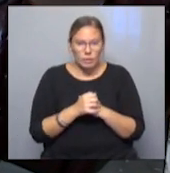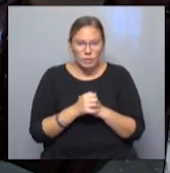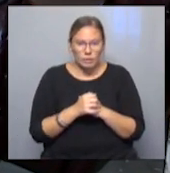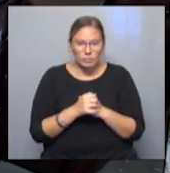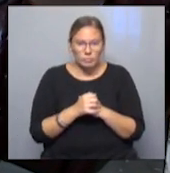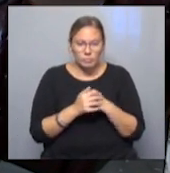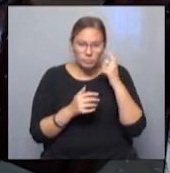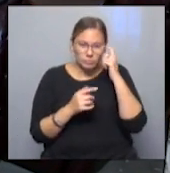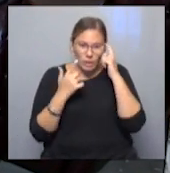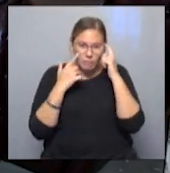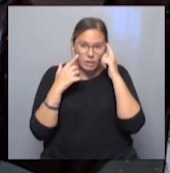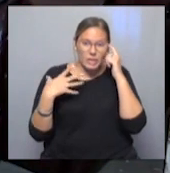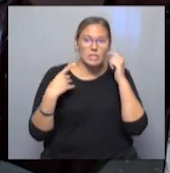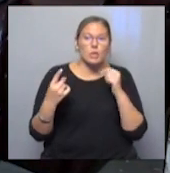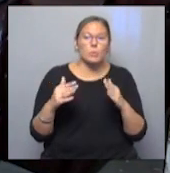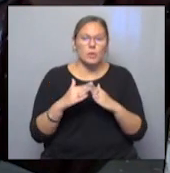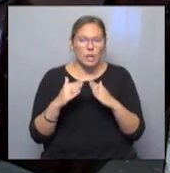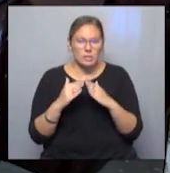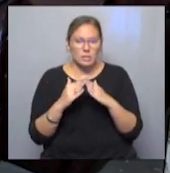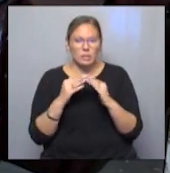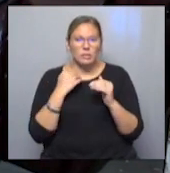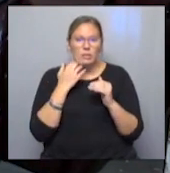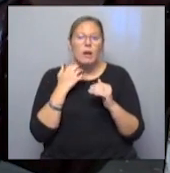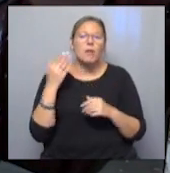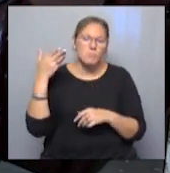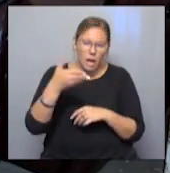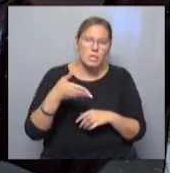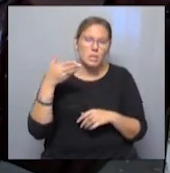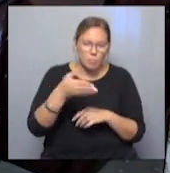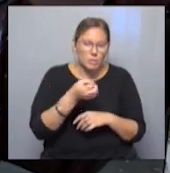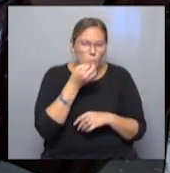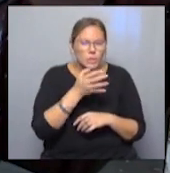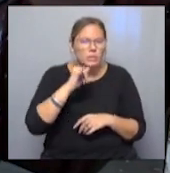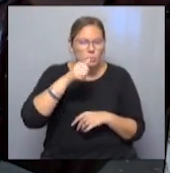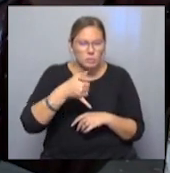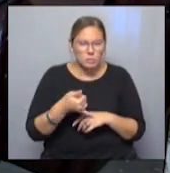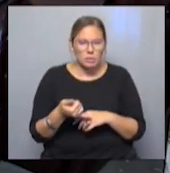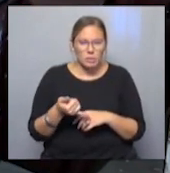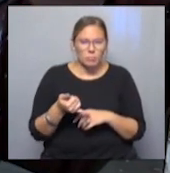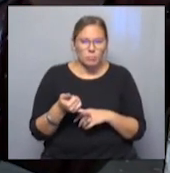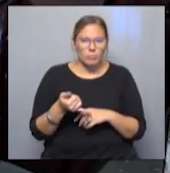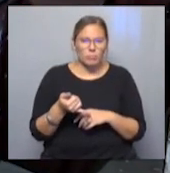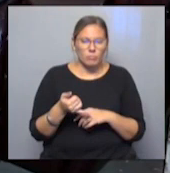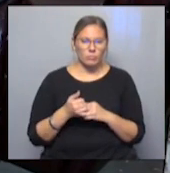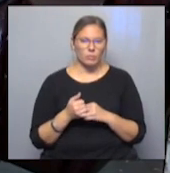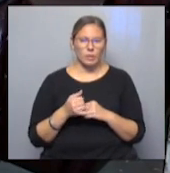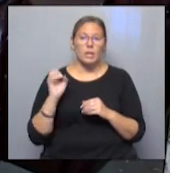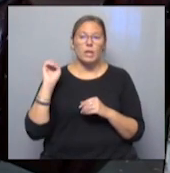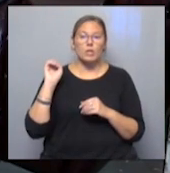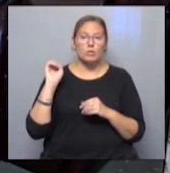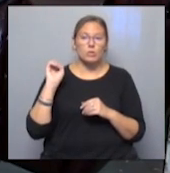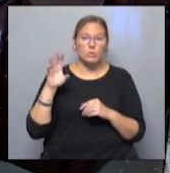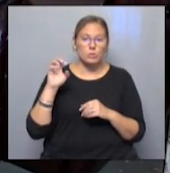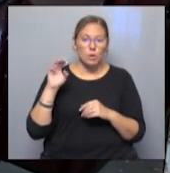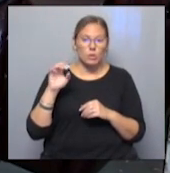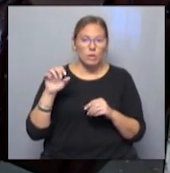saber qué dice el dueño de casa. Vayan, vayan, que va a estar buenísimo. En el Sodre vamos a